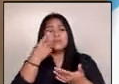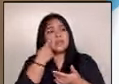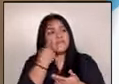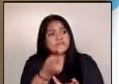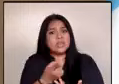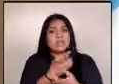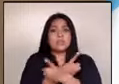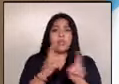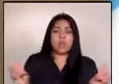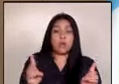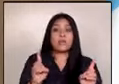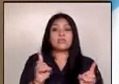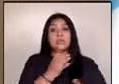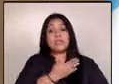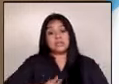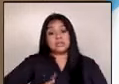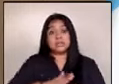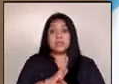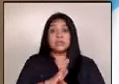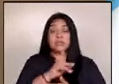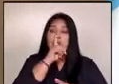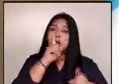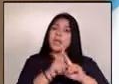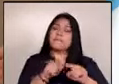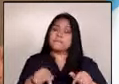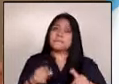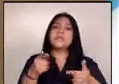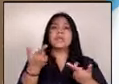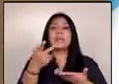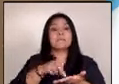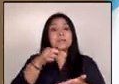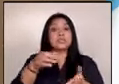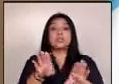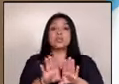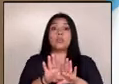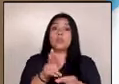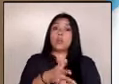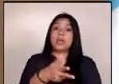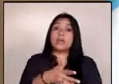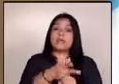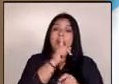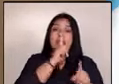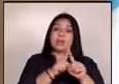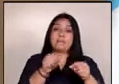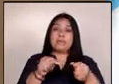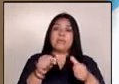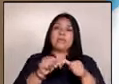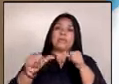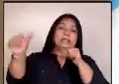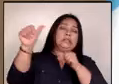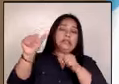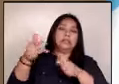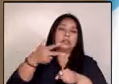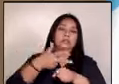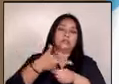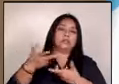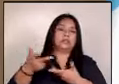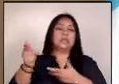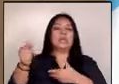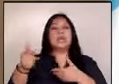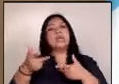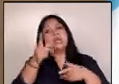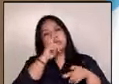derecho son preservados en países como Guatemala que aunque están más lejos geográficamente están muy